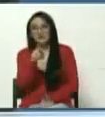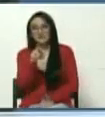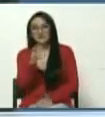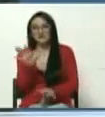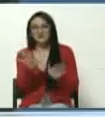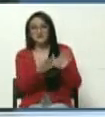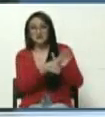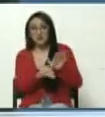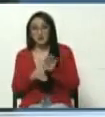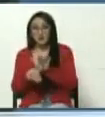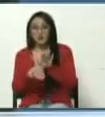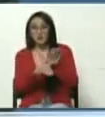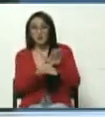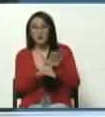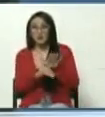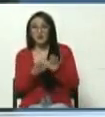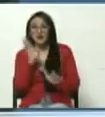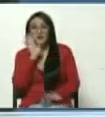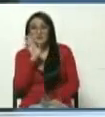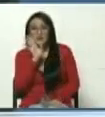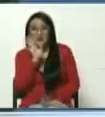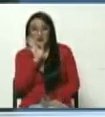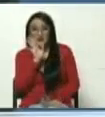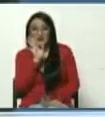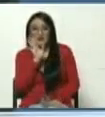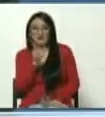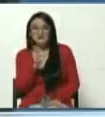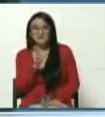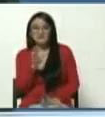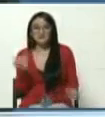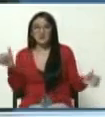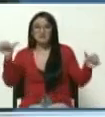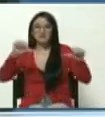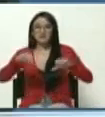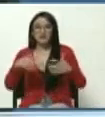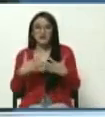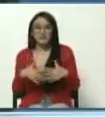saqueo criminal, en esta devastación